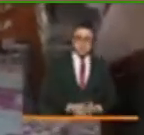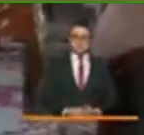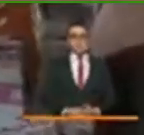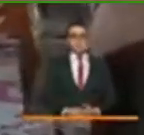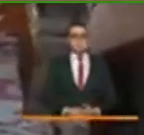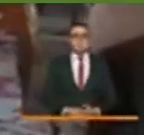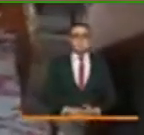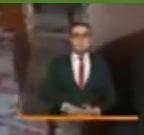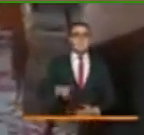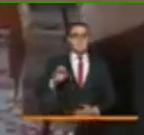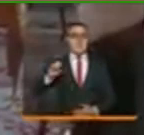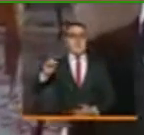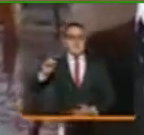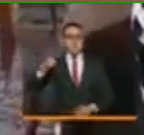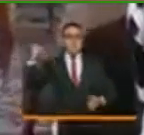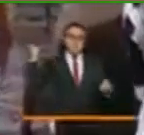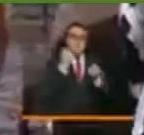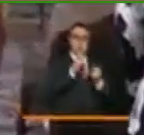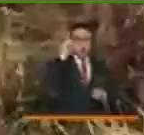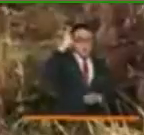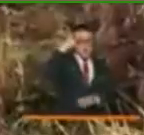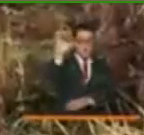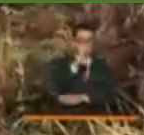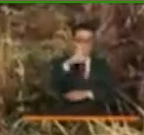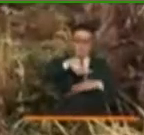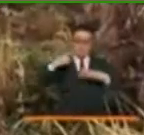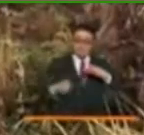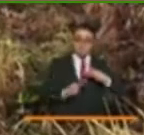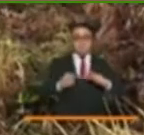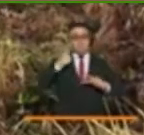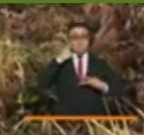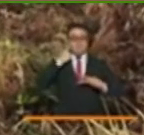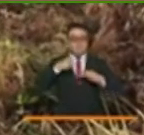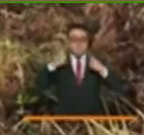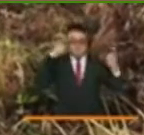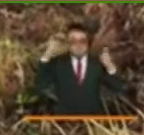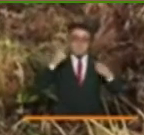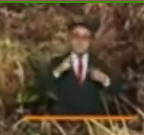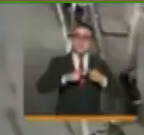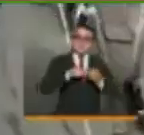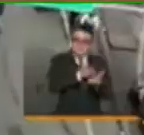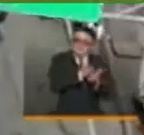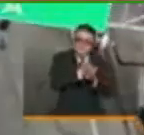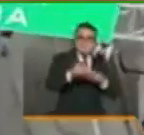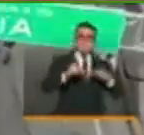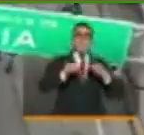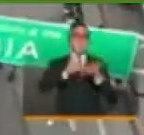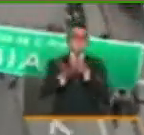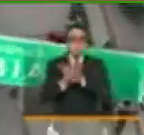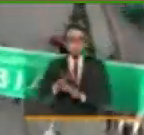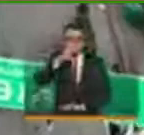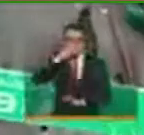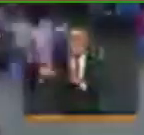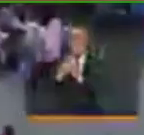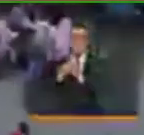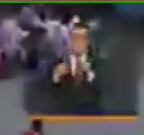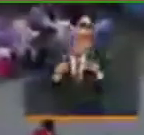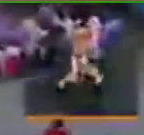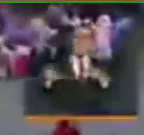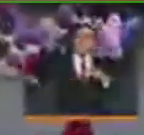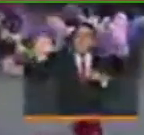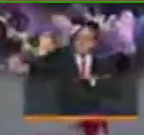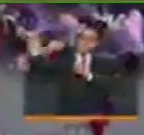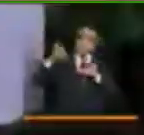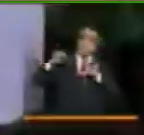apoyará al gobierno colombiano en 3 áreas estratégicas: estabilización, paz con legalidad, migración como factor de desarrollo